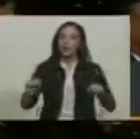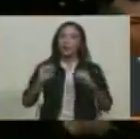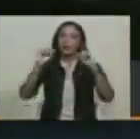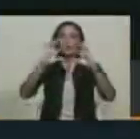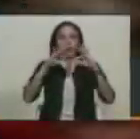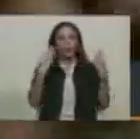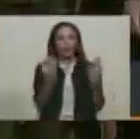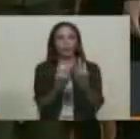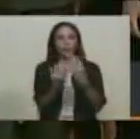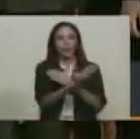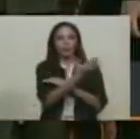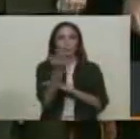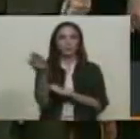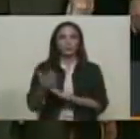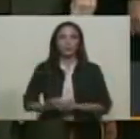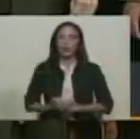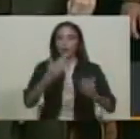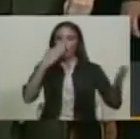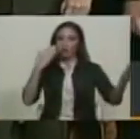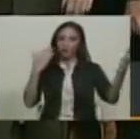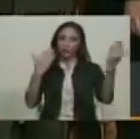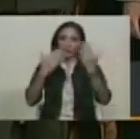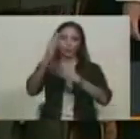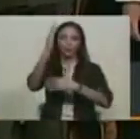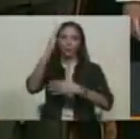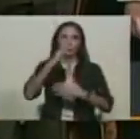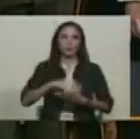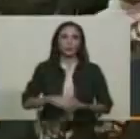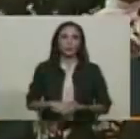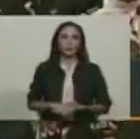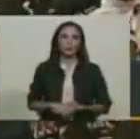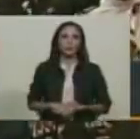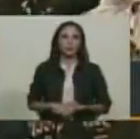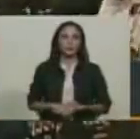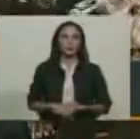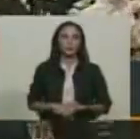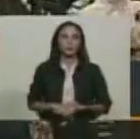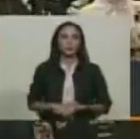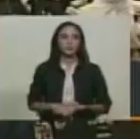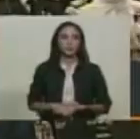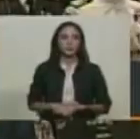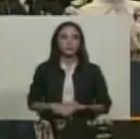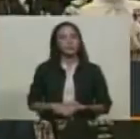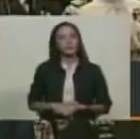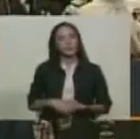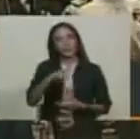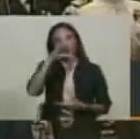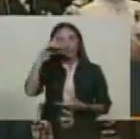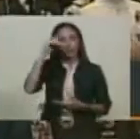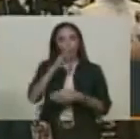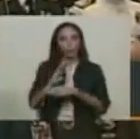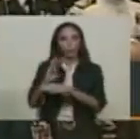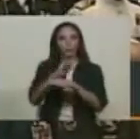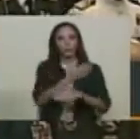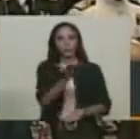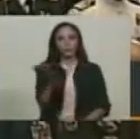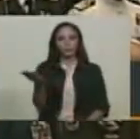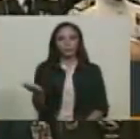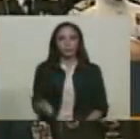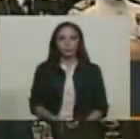militar! ¡Viva! ¡Hasta la victoria siempre! ¡Viva! Que Dios los bendiga a todos. Gracias.